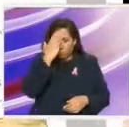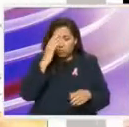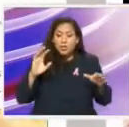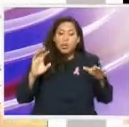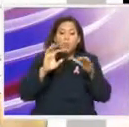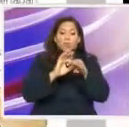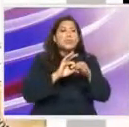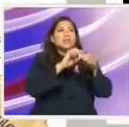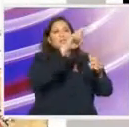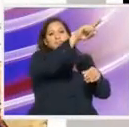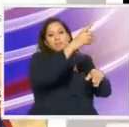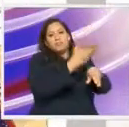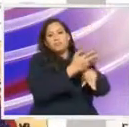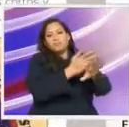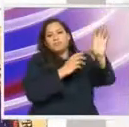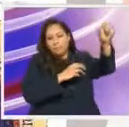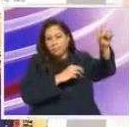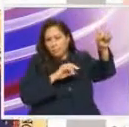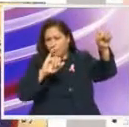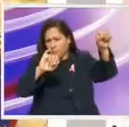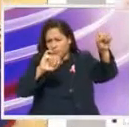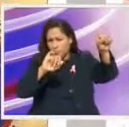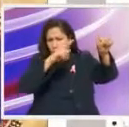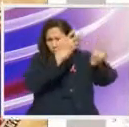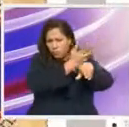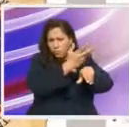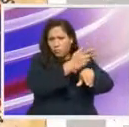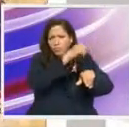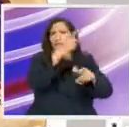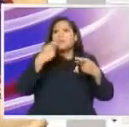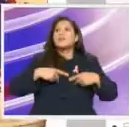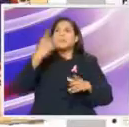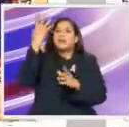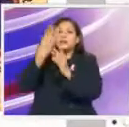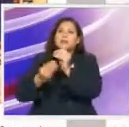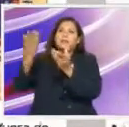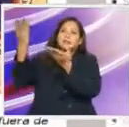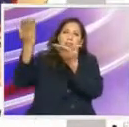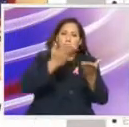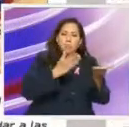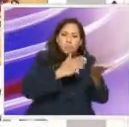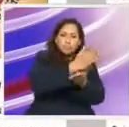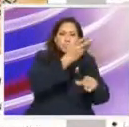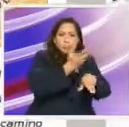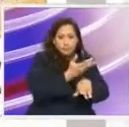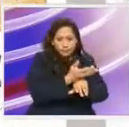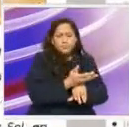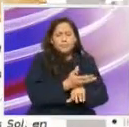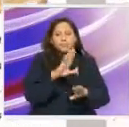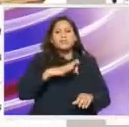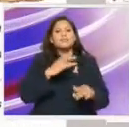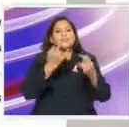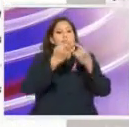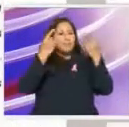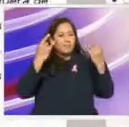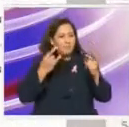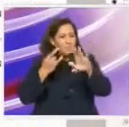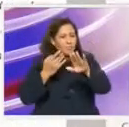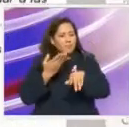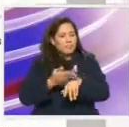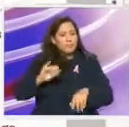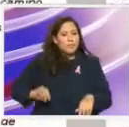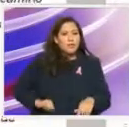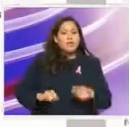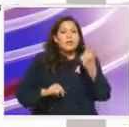con los Estados Unidos. Sí, claro. Sí, en Estados Unidos, claro que llegaron inmigrantes y hay un sitio muy interesante en Arquehistoria que creo que es uno de